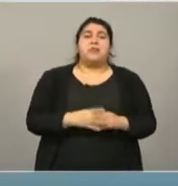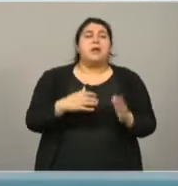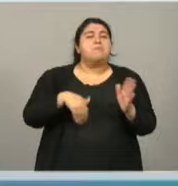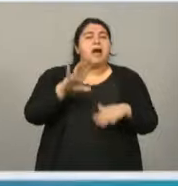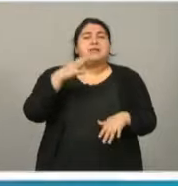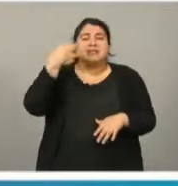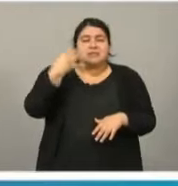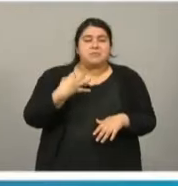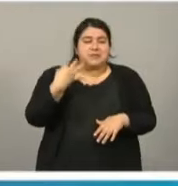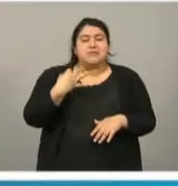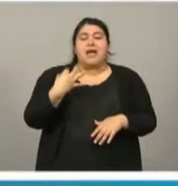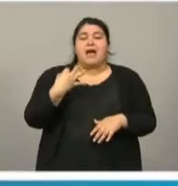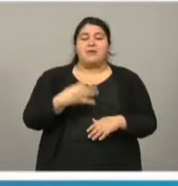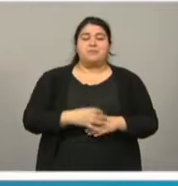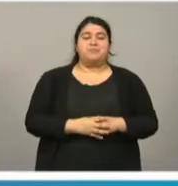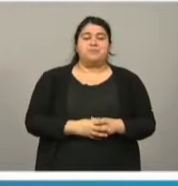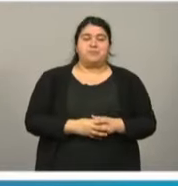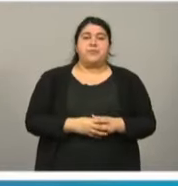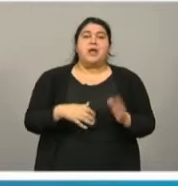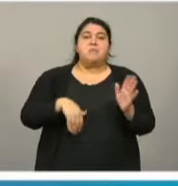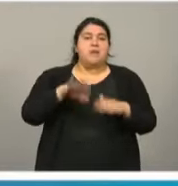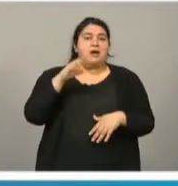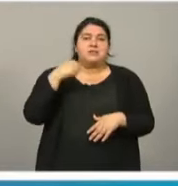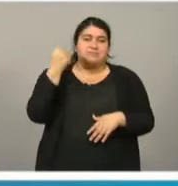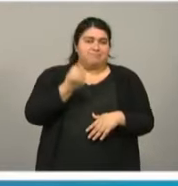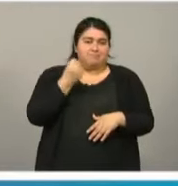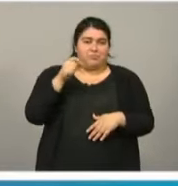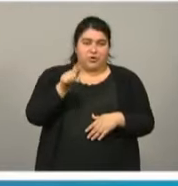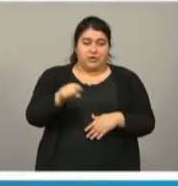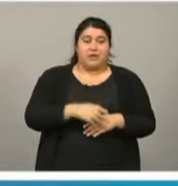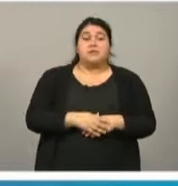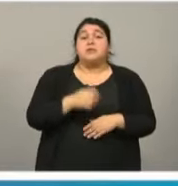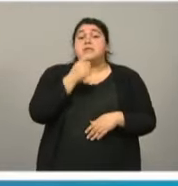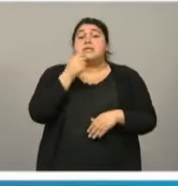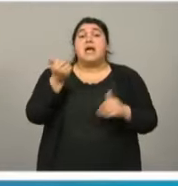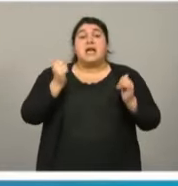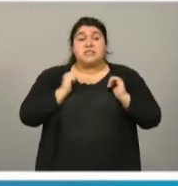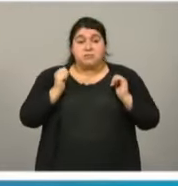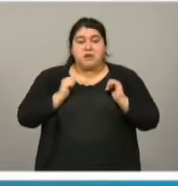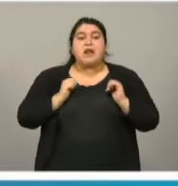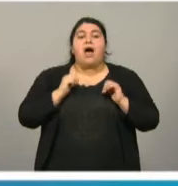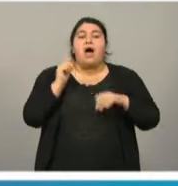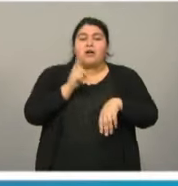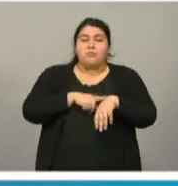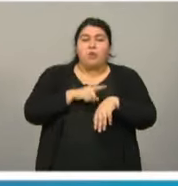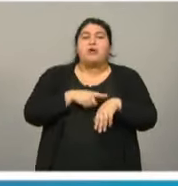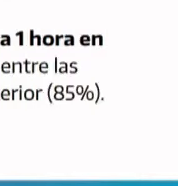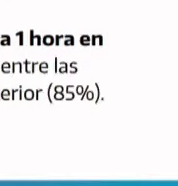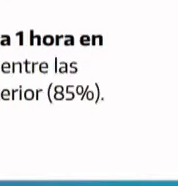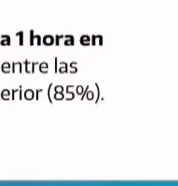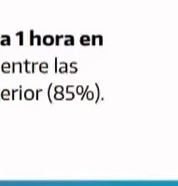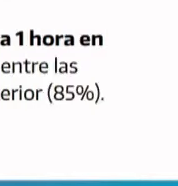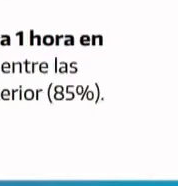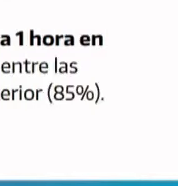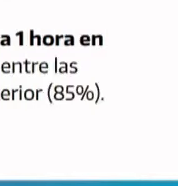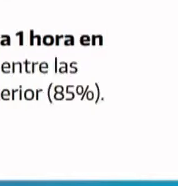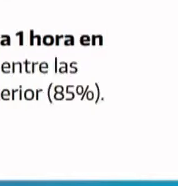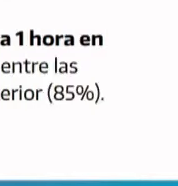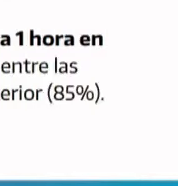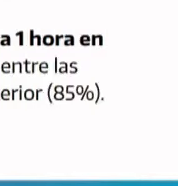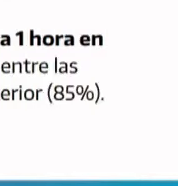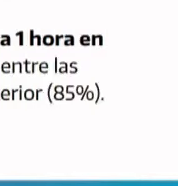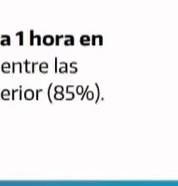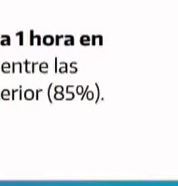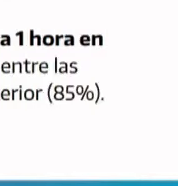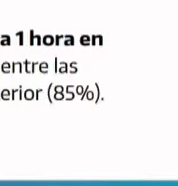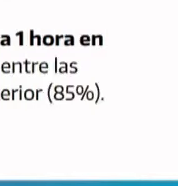excepcionales y parecen ser las más frecuentes Bueno cuánto tuvo que esperar desde que le necesitaba ir hasta que consigo turno el 12